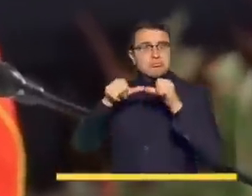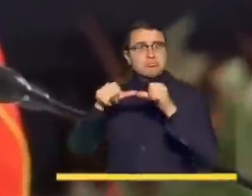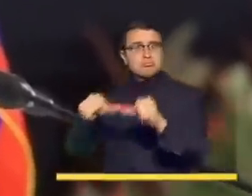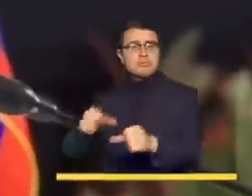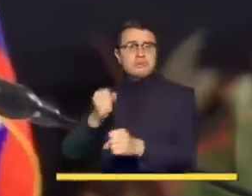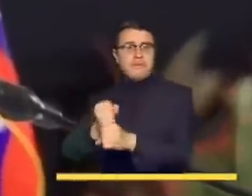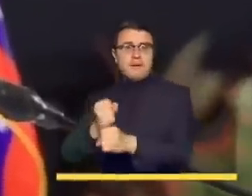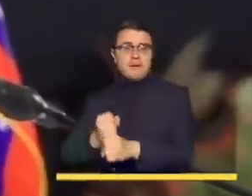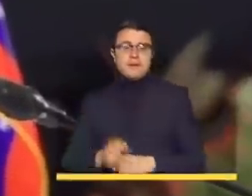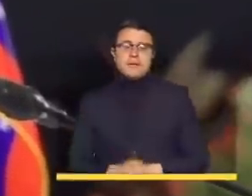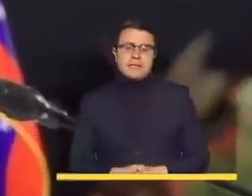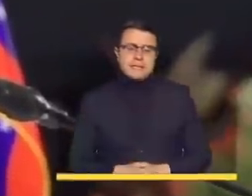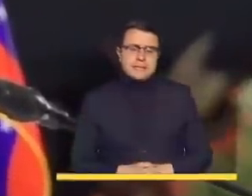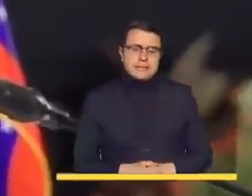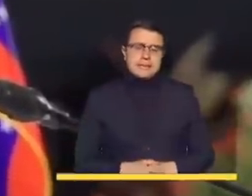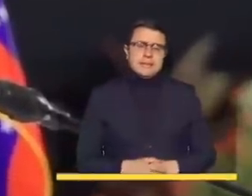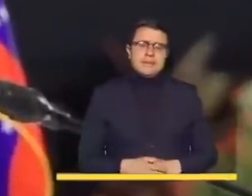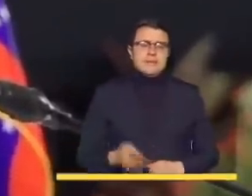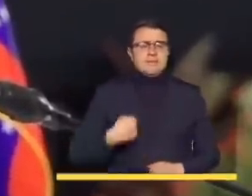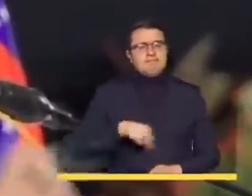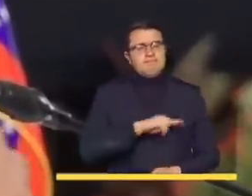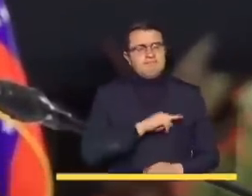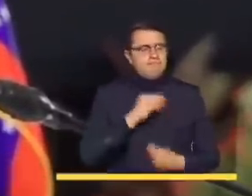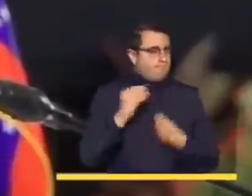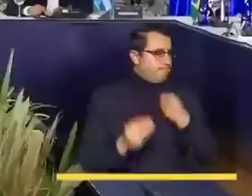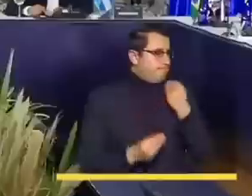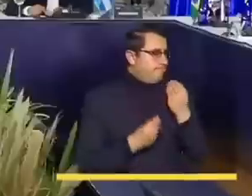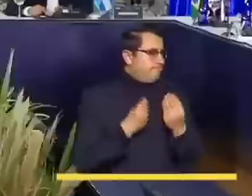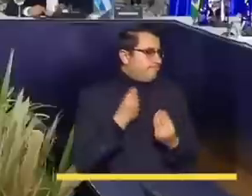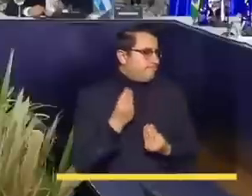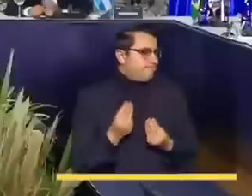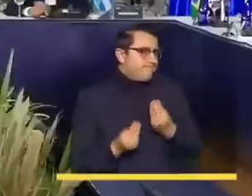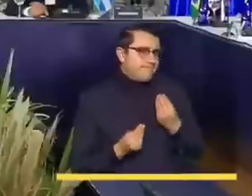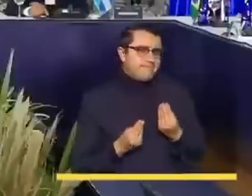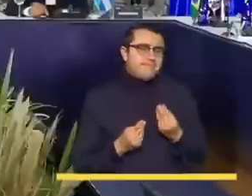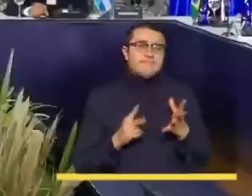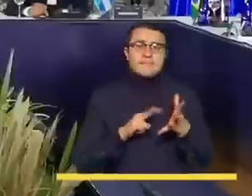¿Qué hacemos con esto también? Es quitarles